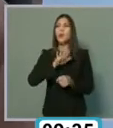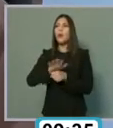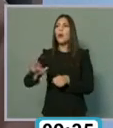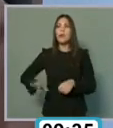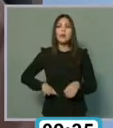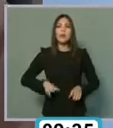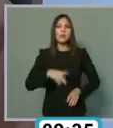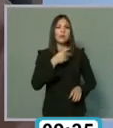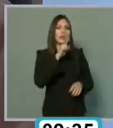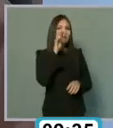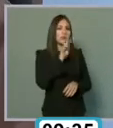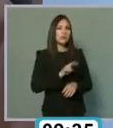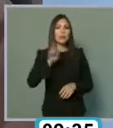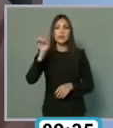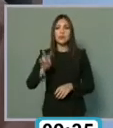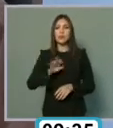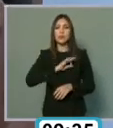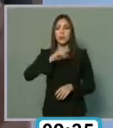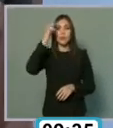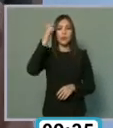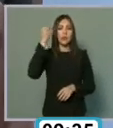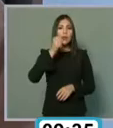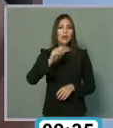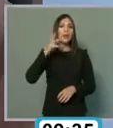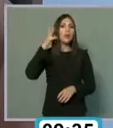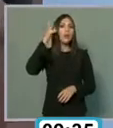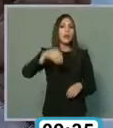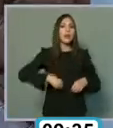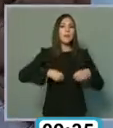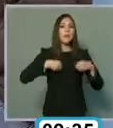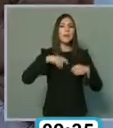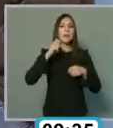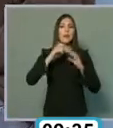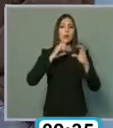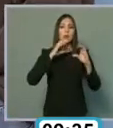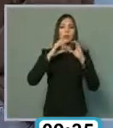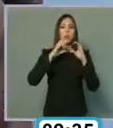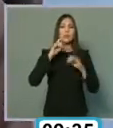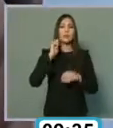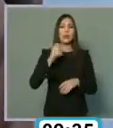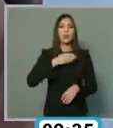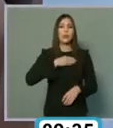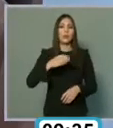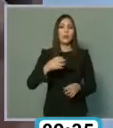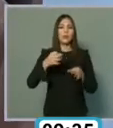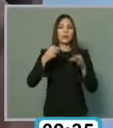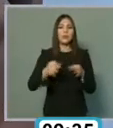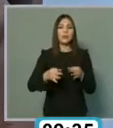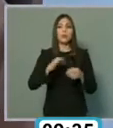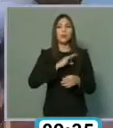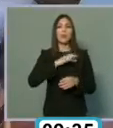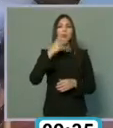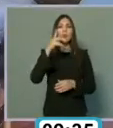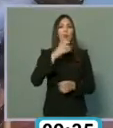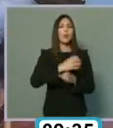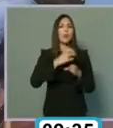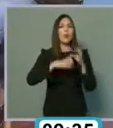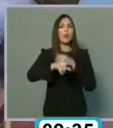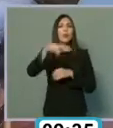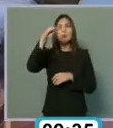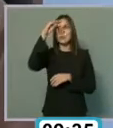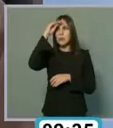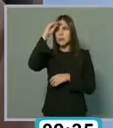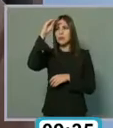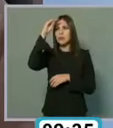poder desarrollar, por ejemplo, una habilidad para la vida que es la comunicación asertiva, que es el poder plantear las cosas que uno piensa, que